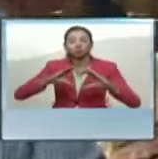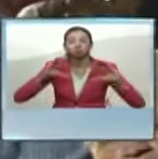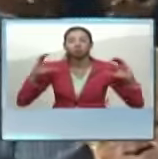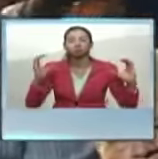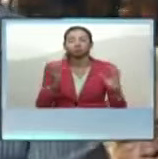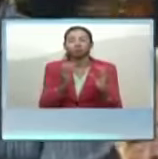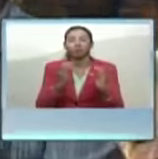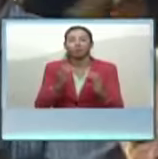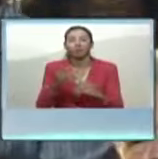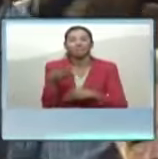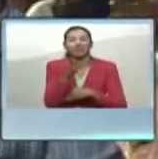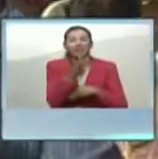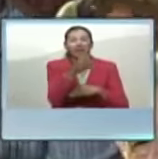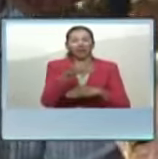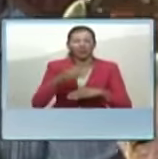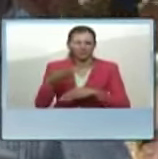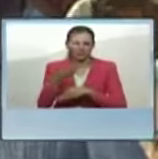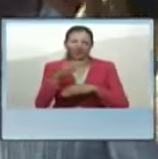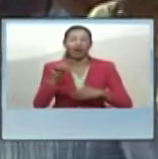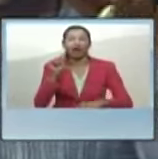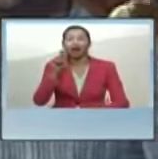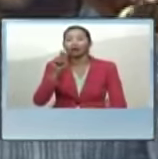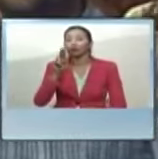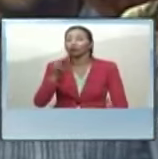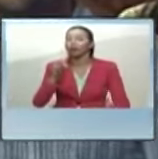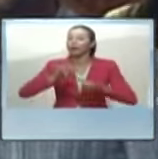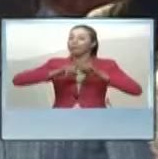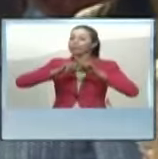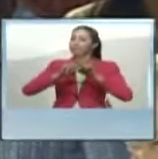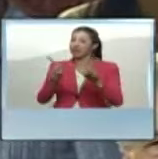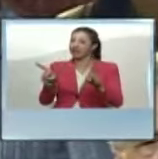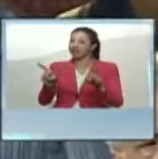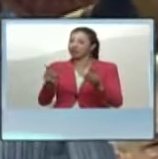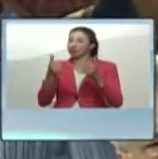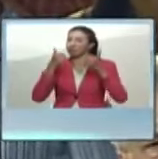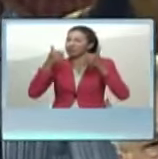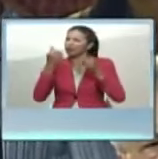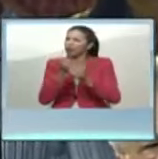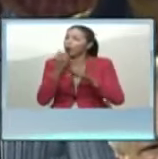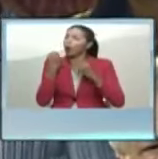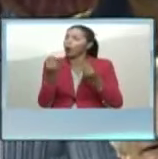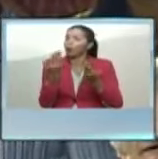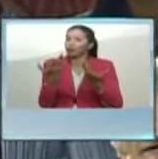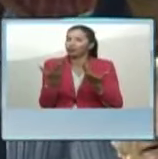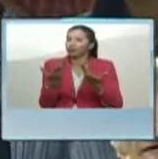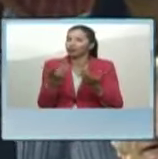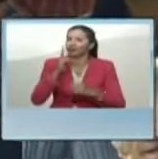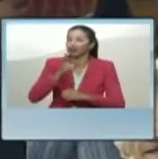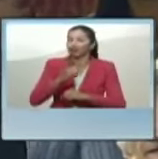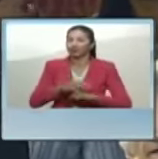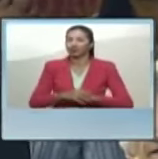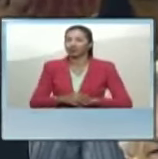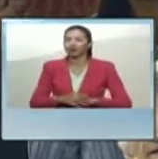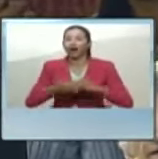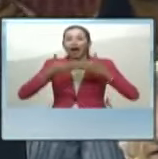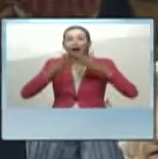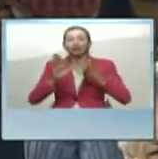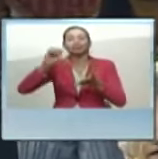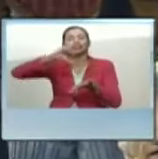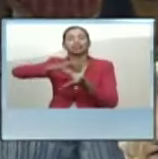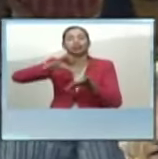Pero, ahí hay un pero, y para ser exitosos, nosotros debemos tener activos los centros de